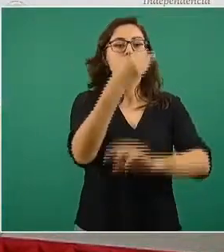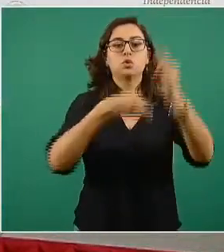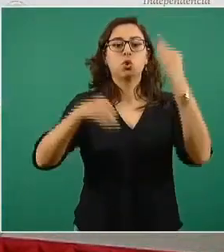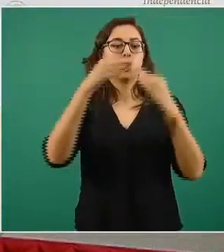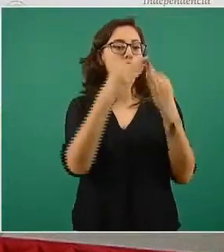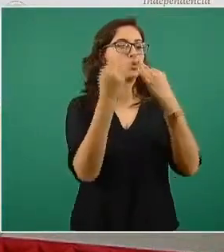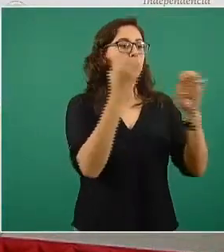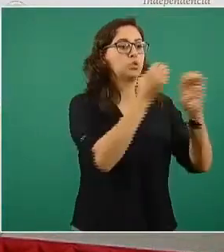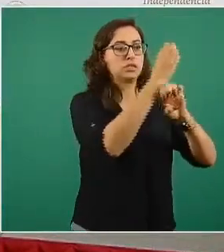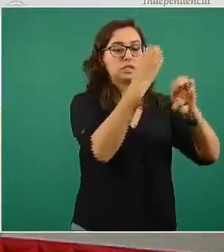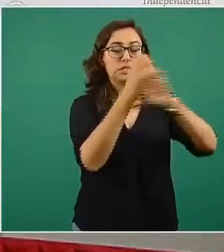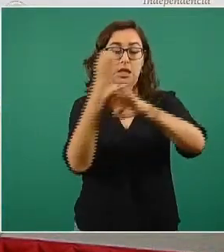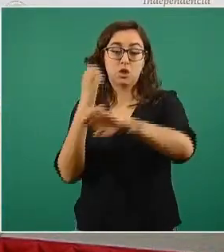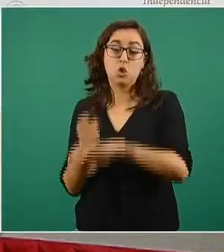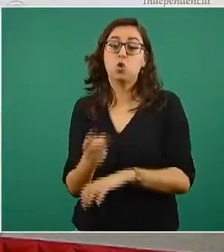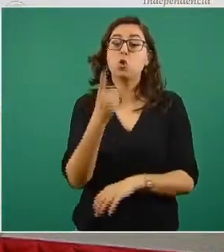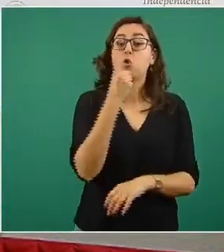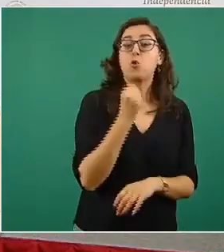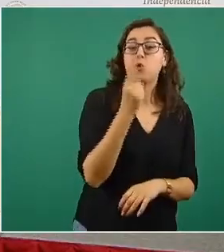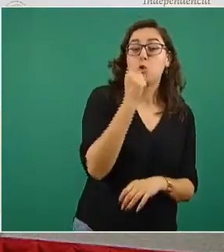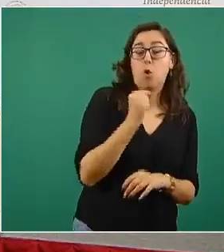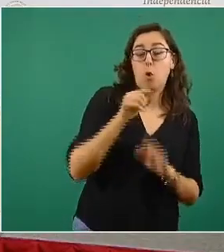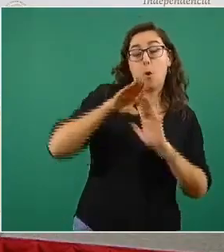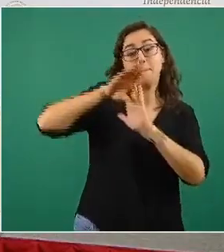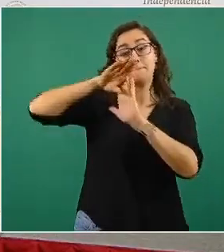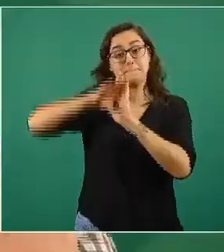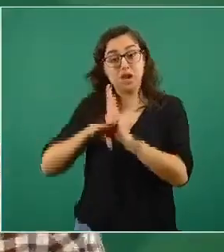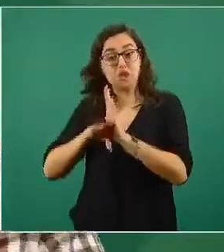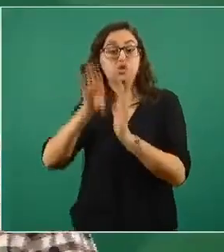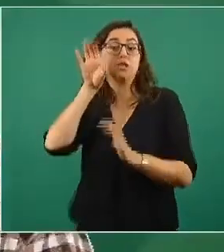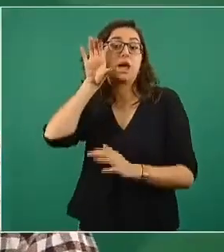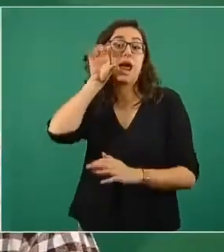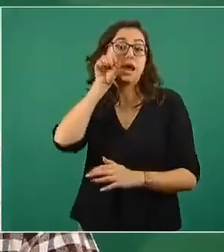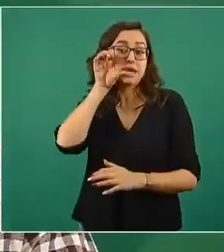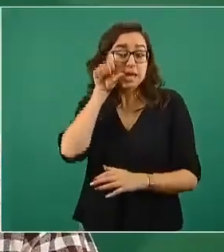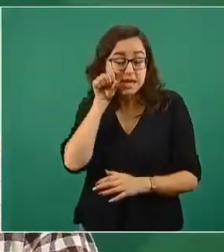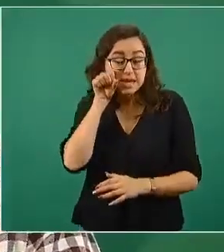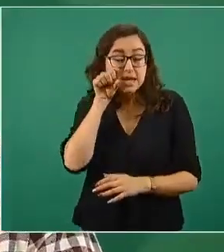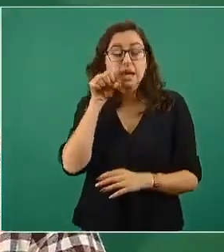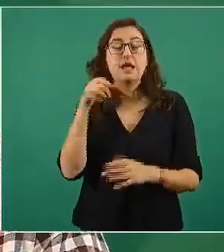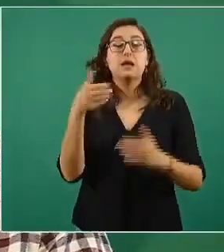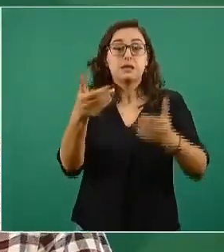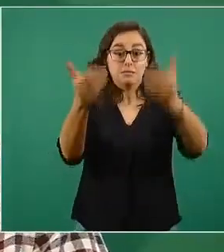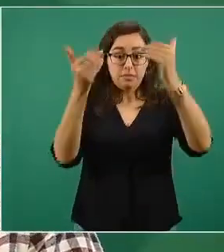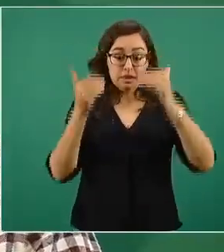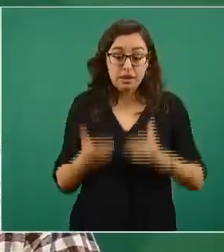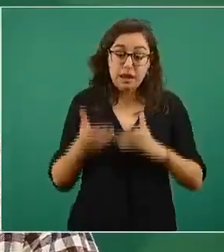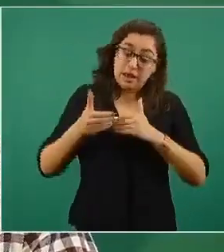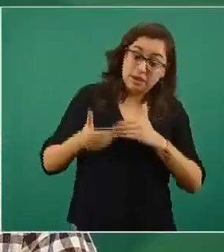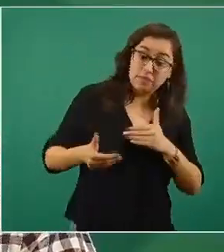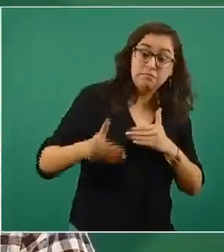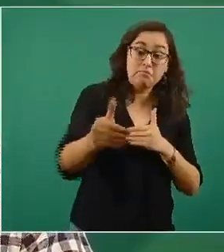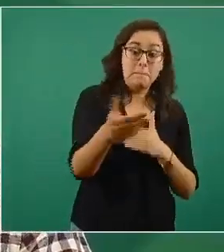entidades federativas que pasan de un semáforo de mayor intensidad a uno de menor intensidad. Justo como usted correctamente dice,